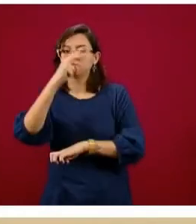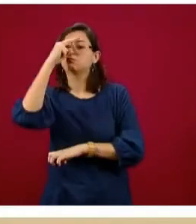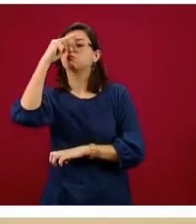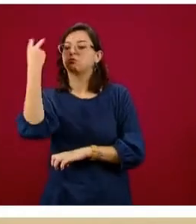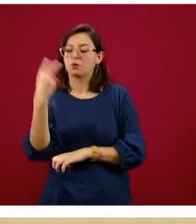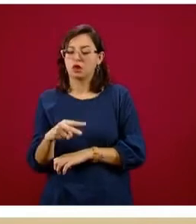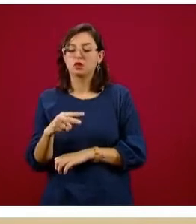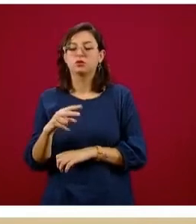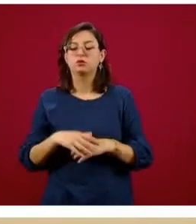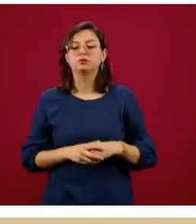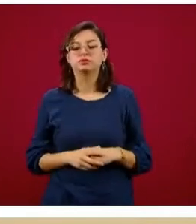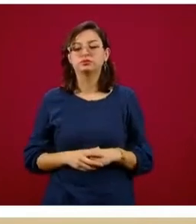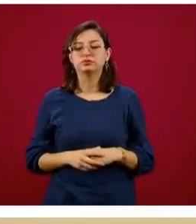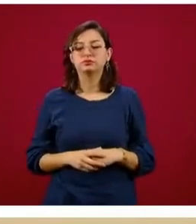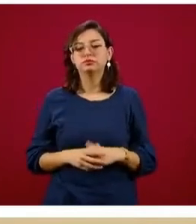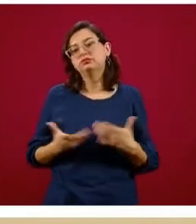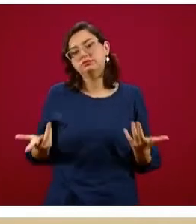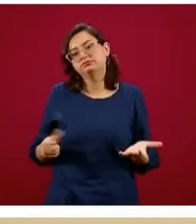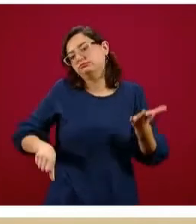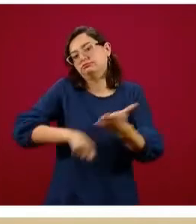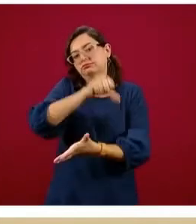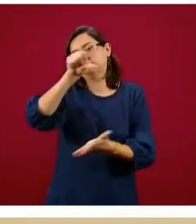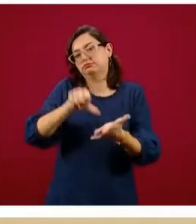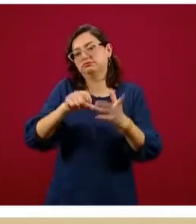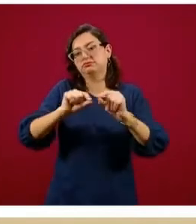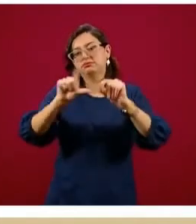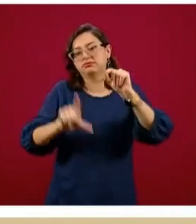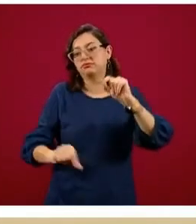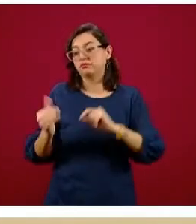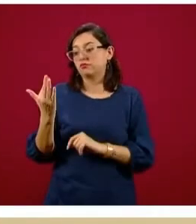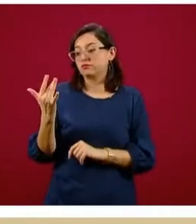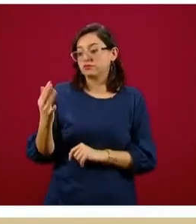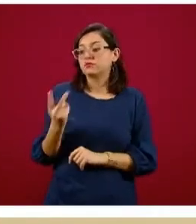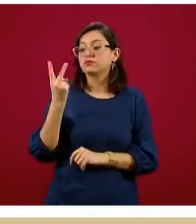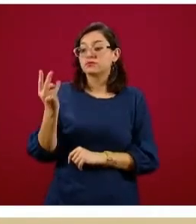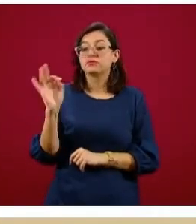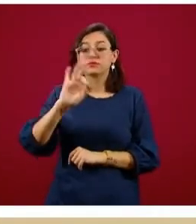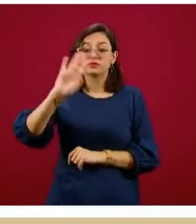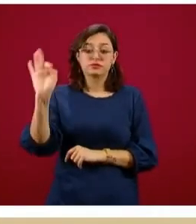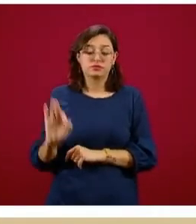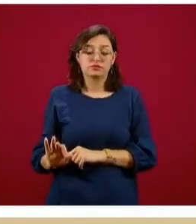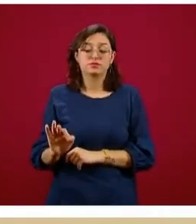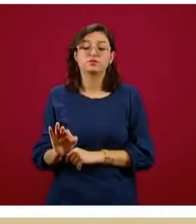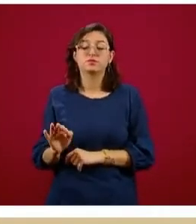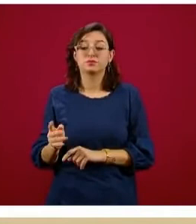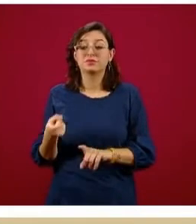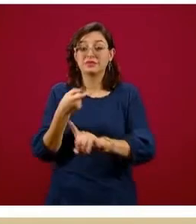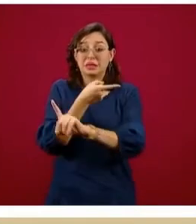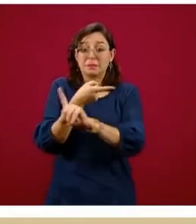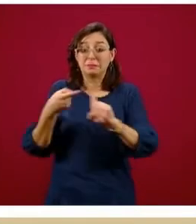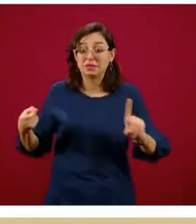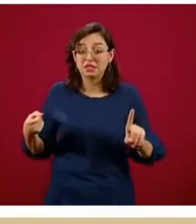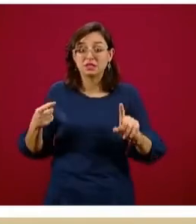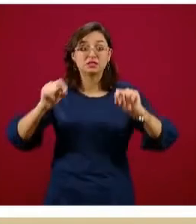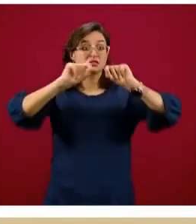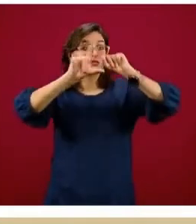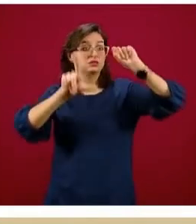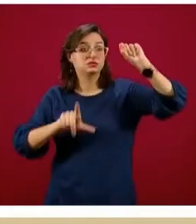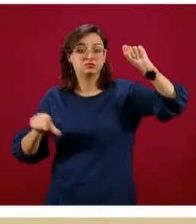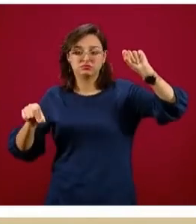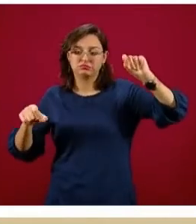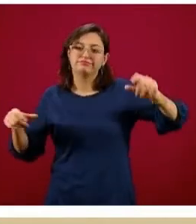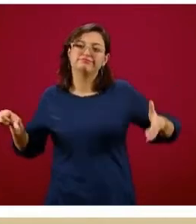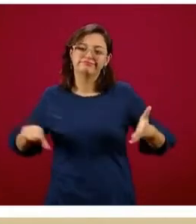es precisamente de lo que compone el Valle de México, el 52%, o sea, más de la mitad de los casos sospechosos a nivel nacional se concentran